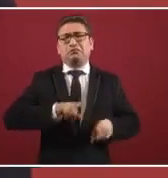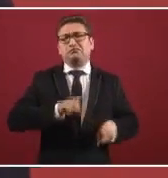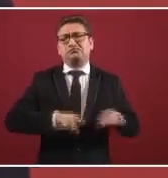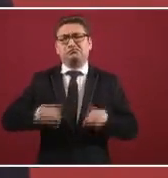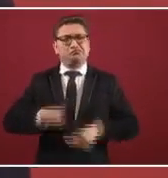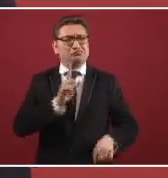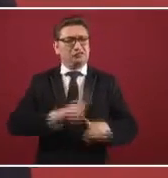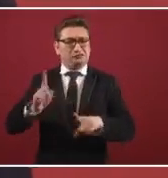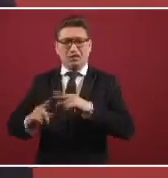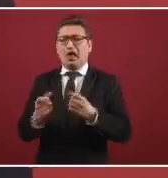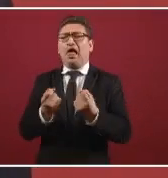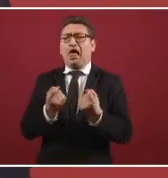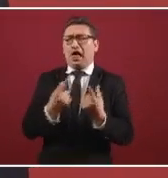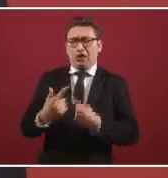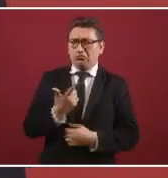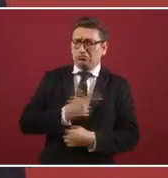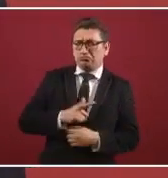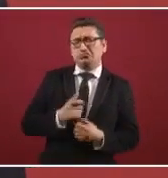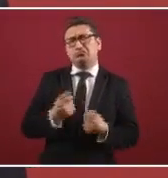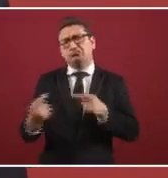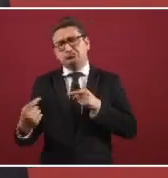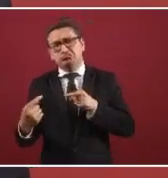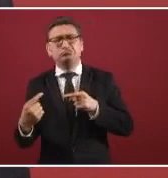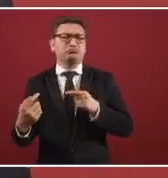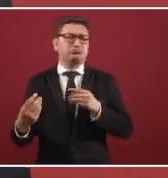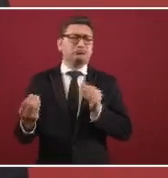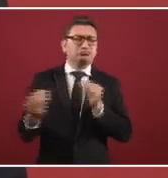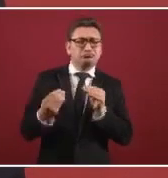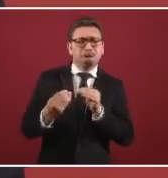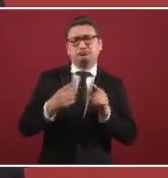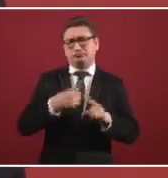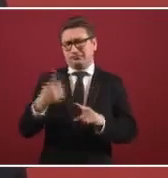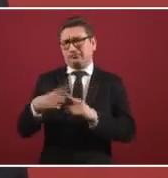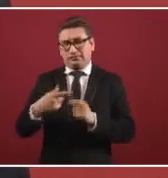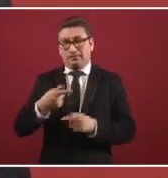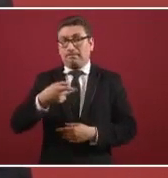discrepancia, es debate, pero al mismo tiempo